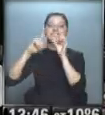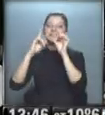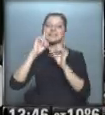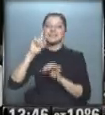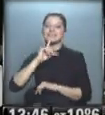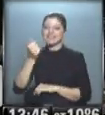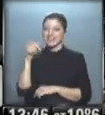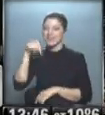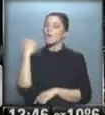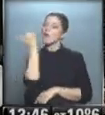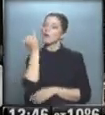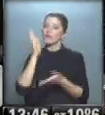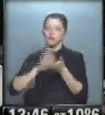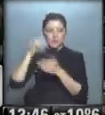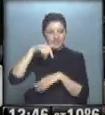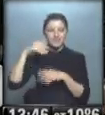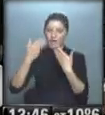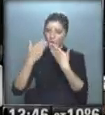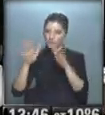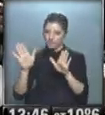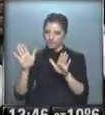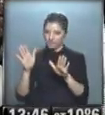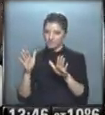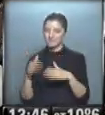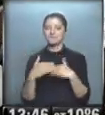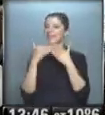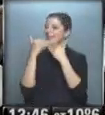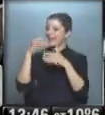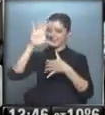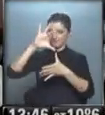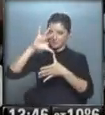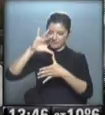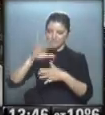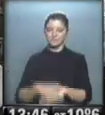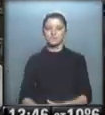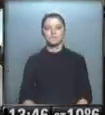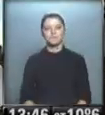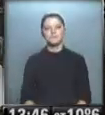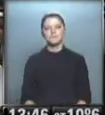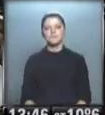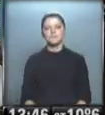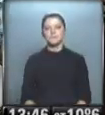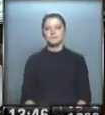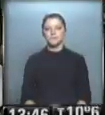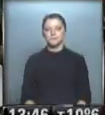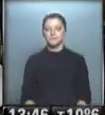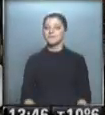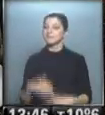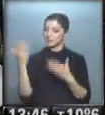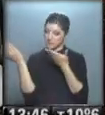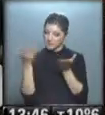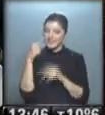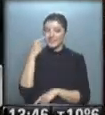ciudad esta gran inauguración Gracias Martín adelante